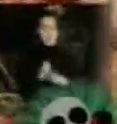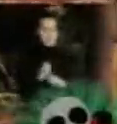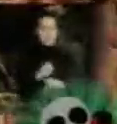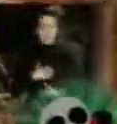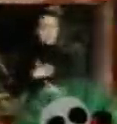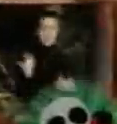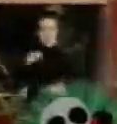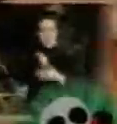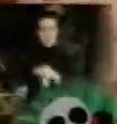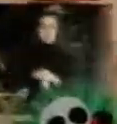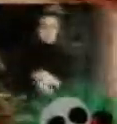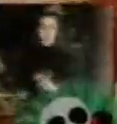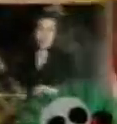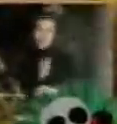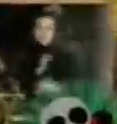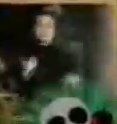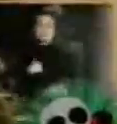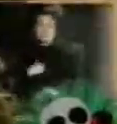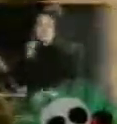rabia, hoy canto por toda